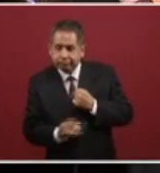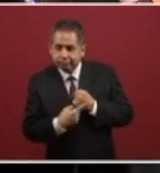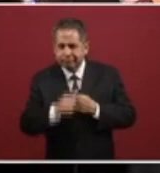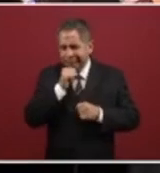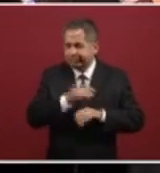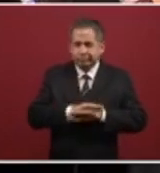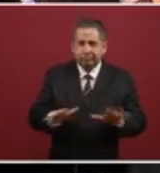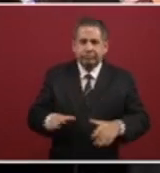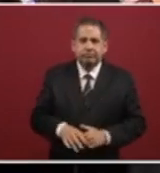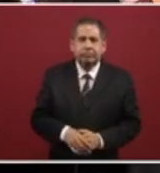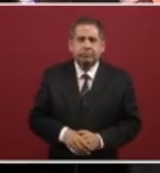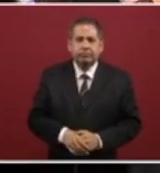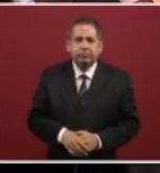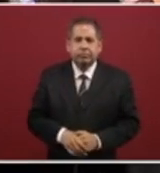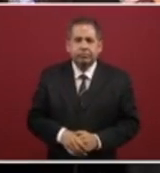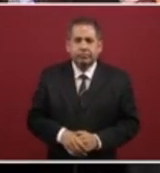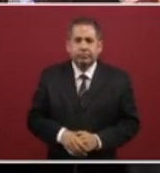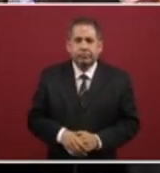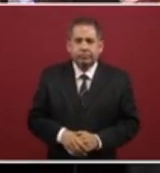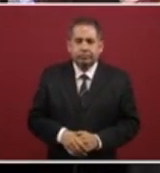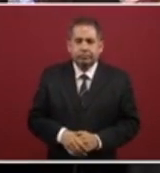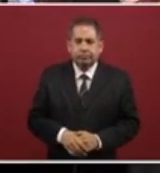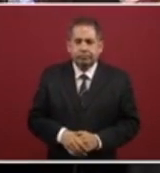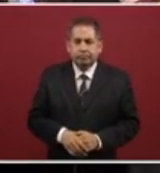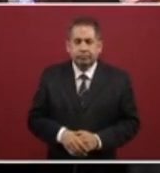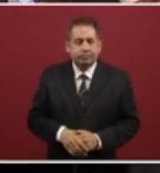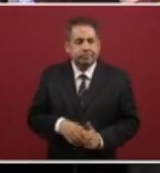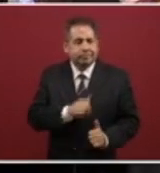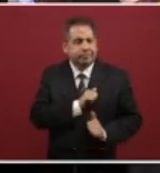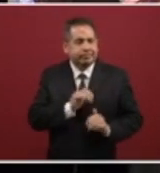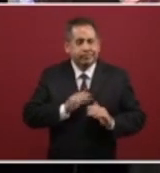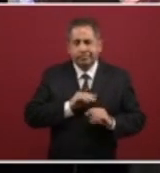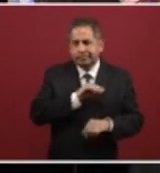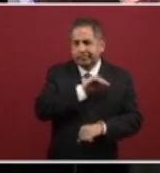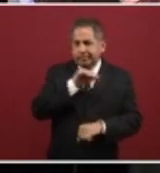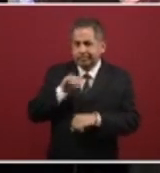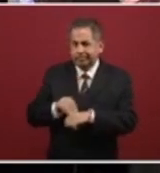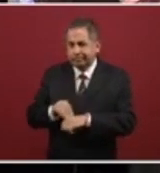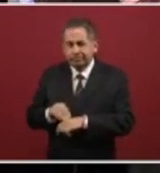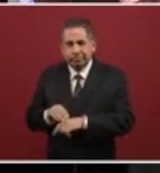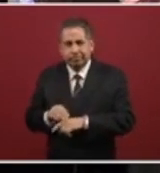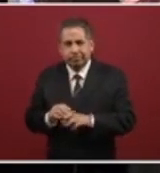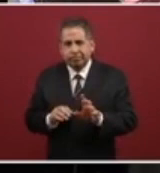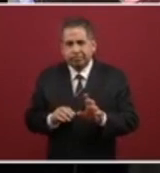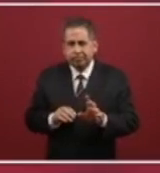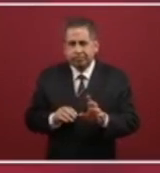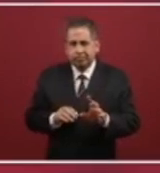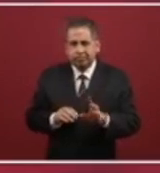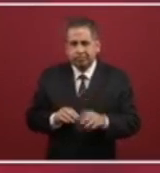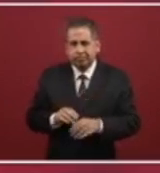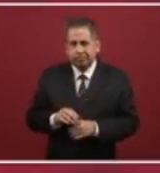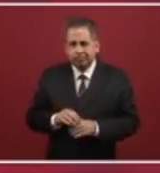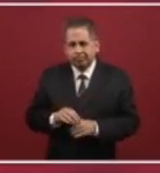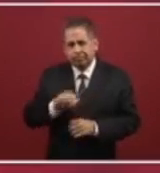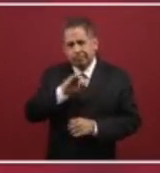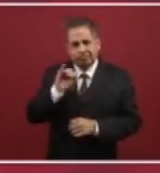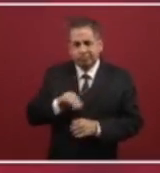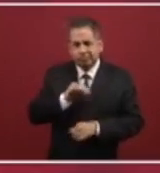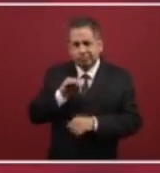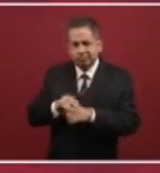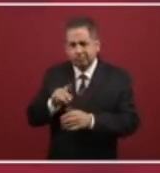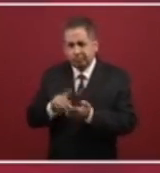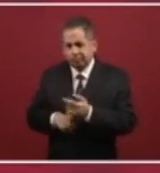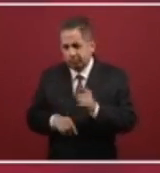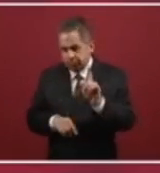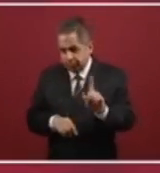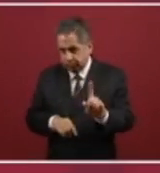¿Puedo una segunda pregunta? Pues era una, ¿no? Los Marines jamás aceptaríamos. Jamás aceptarían. No, se dijo